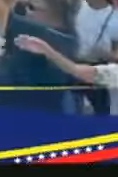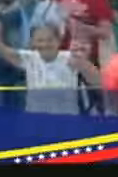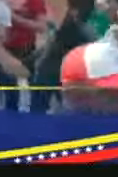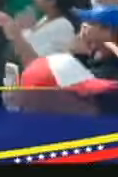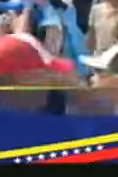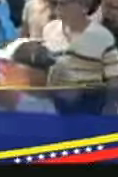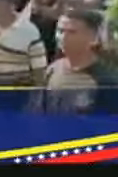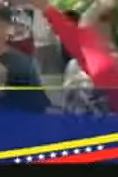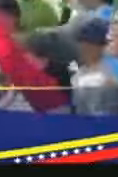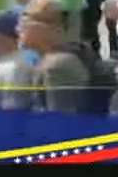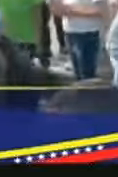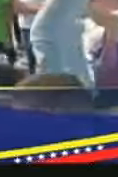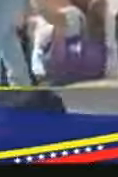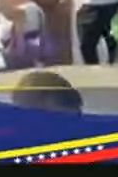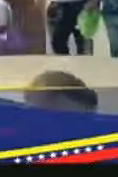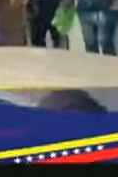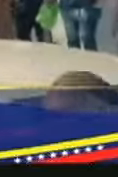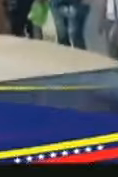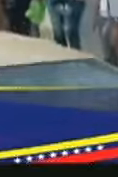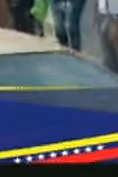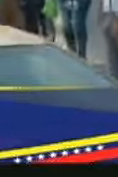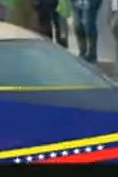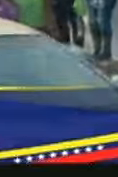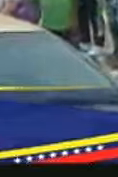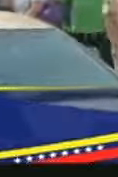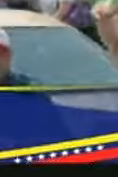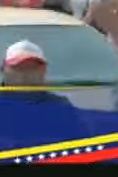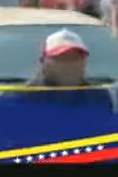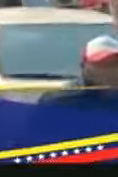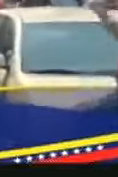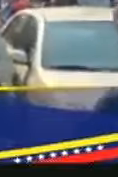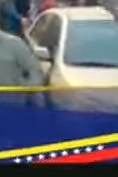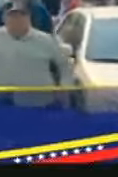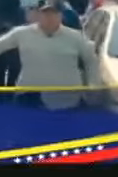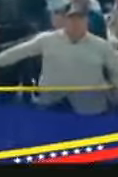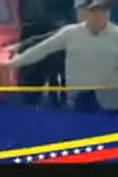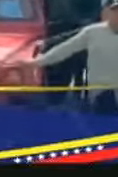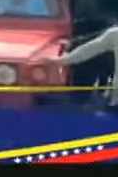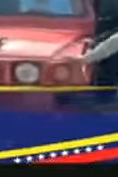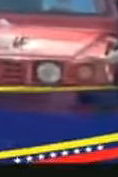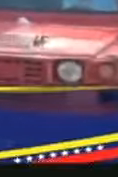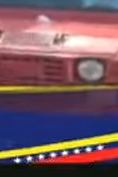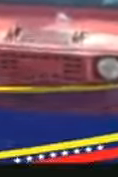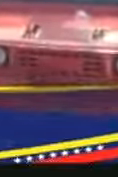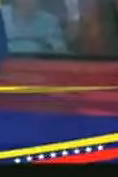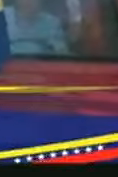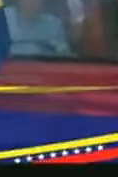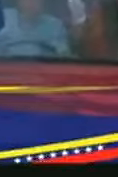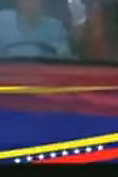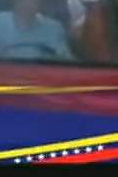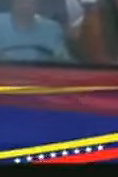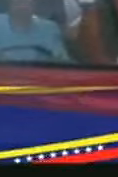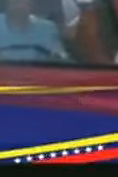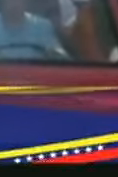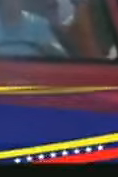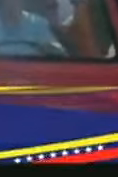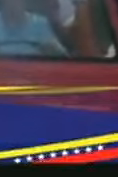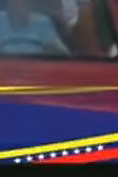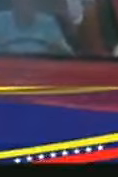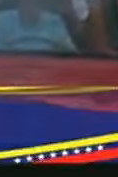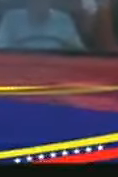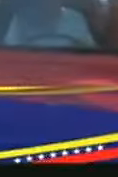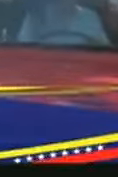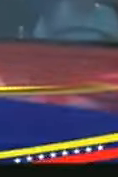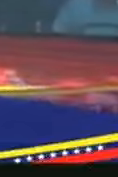de captación Río Claro, que es un sistema alterno conformado por un dique toma de capacidad de 120 litros